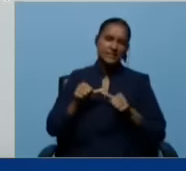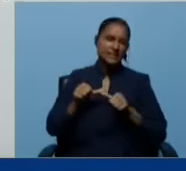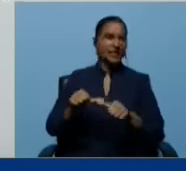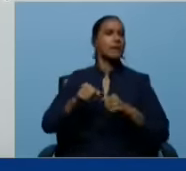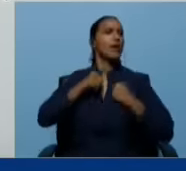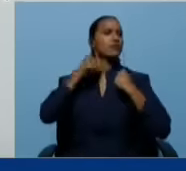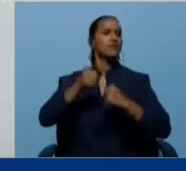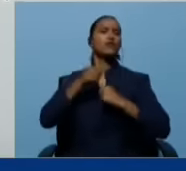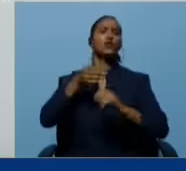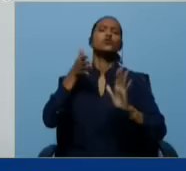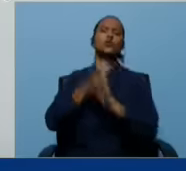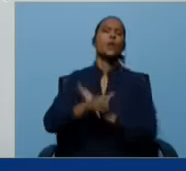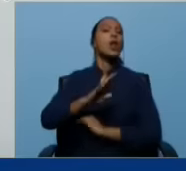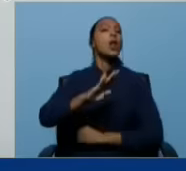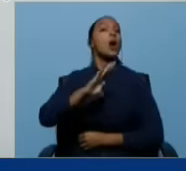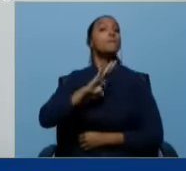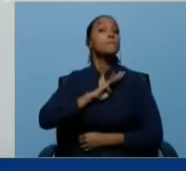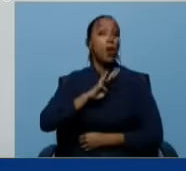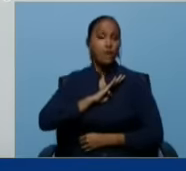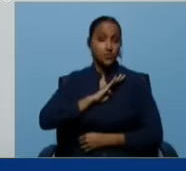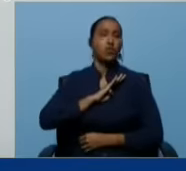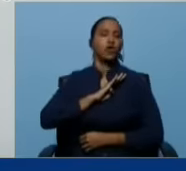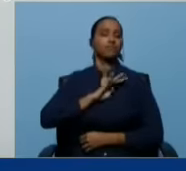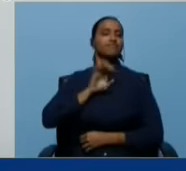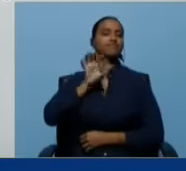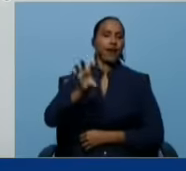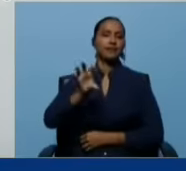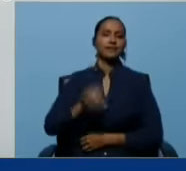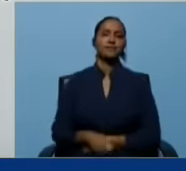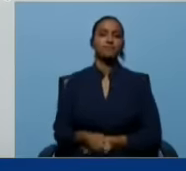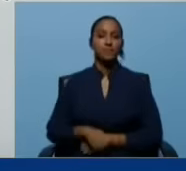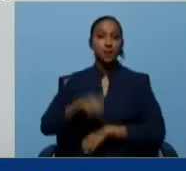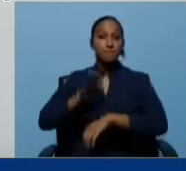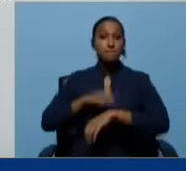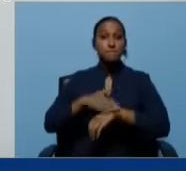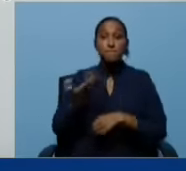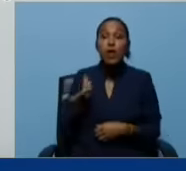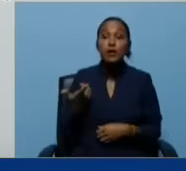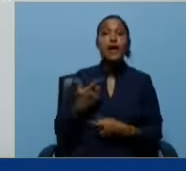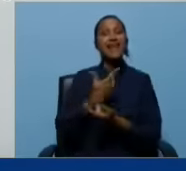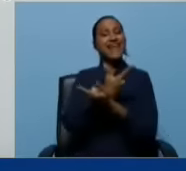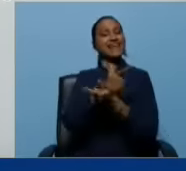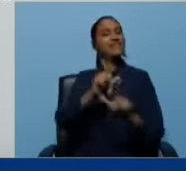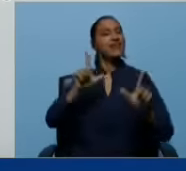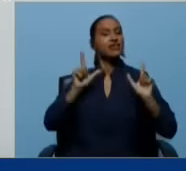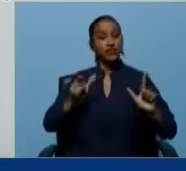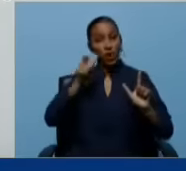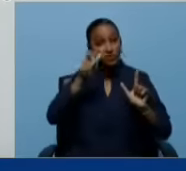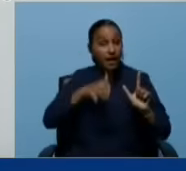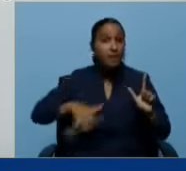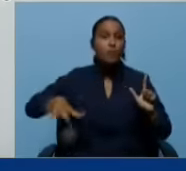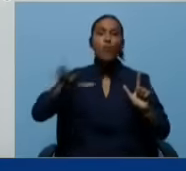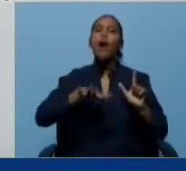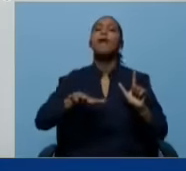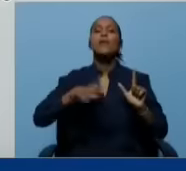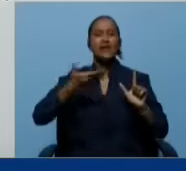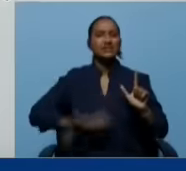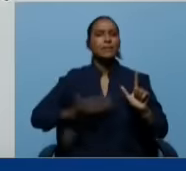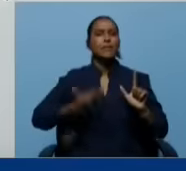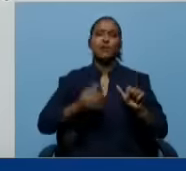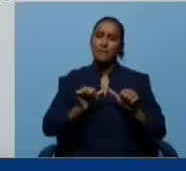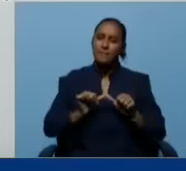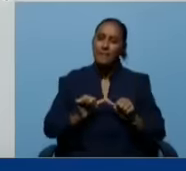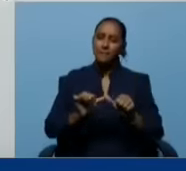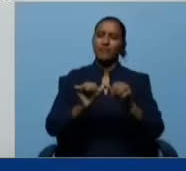cada nación. La autodeterminación de los pueblos es necesaria para avanzar en la construcción de las democracias